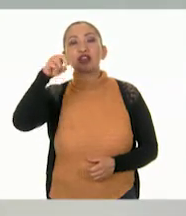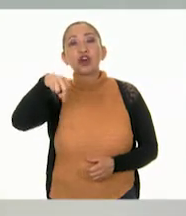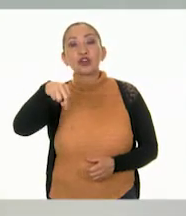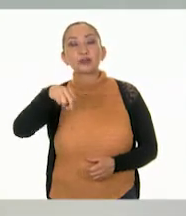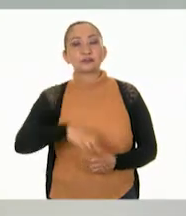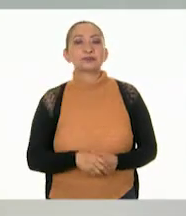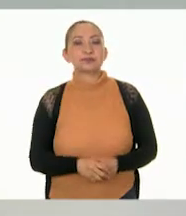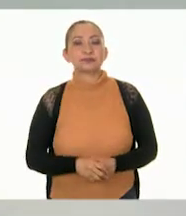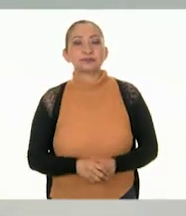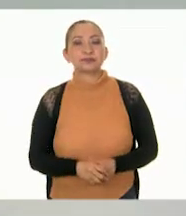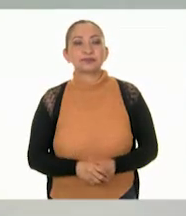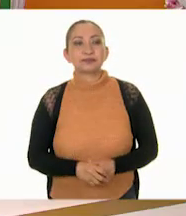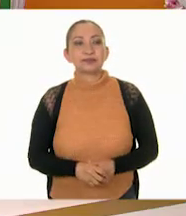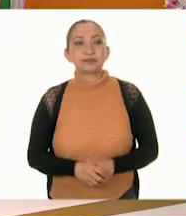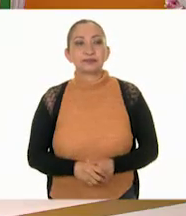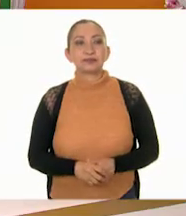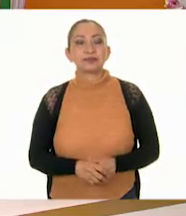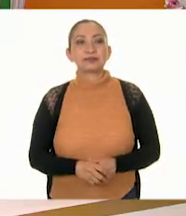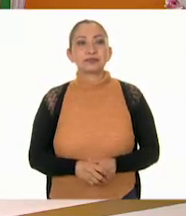Una división.